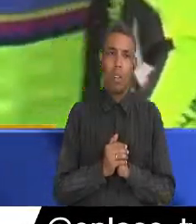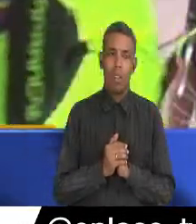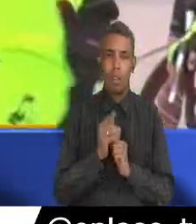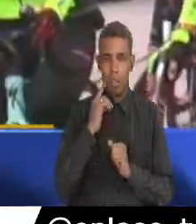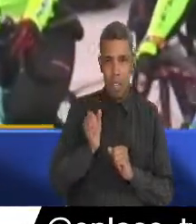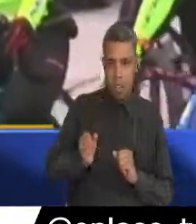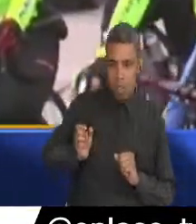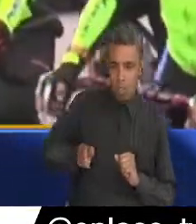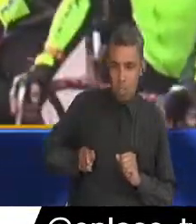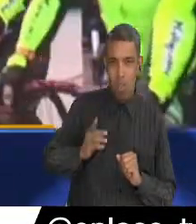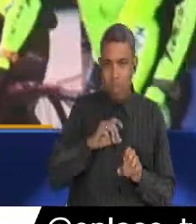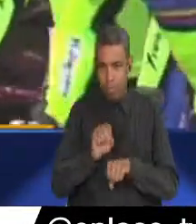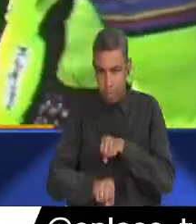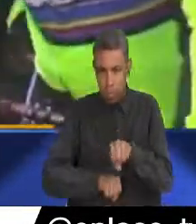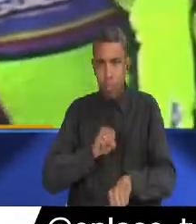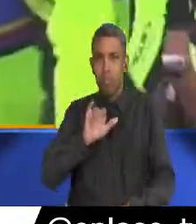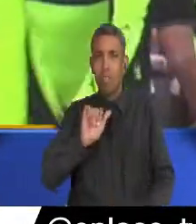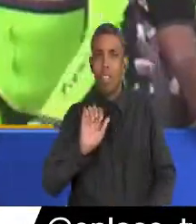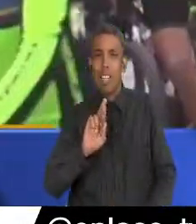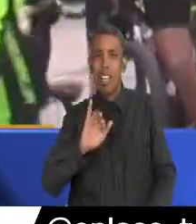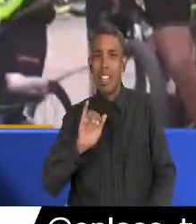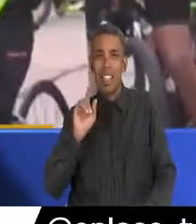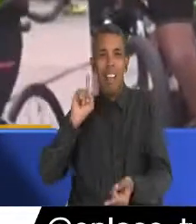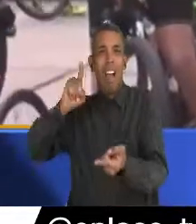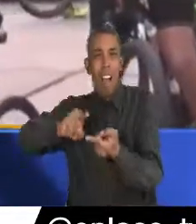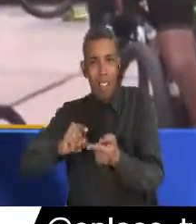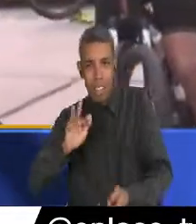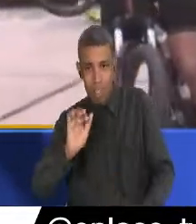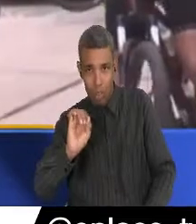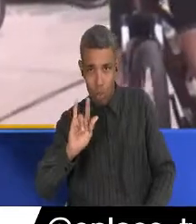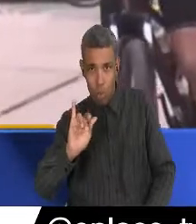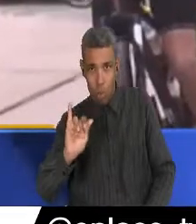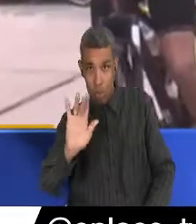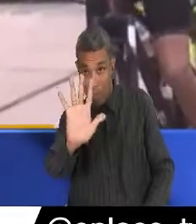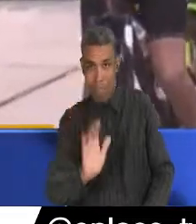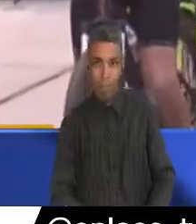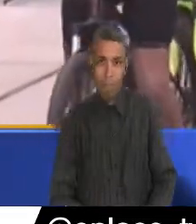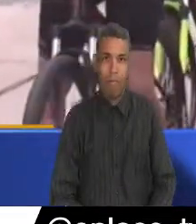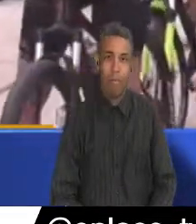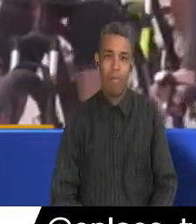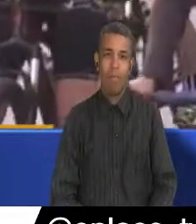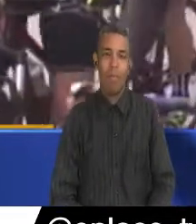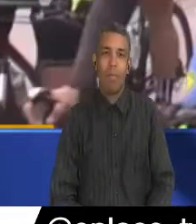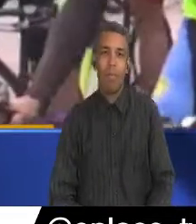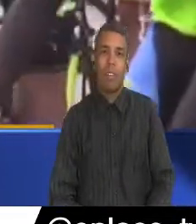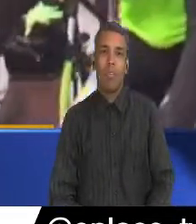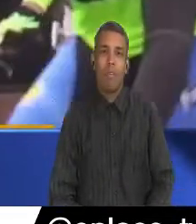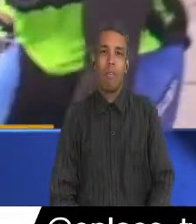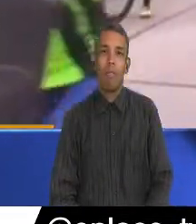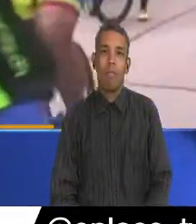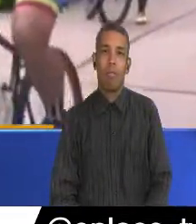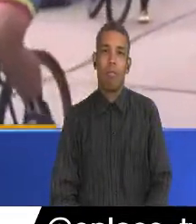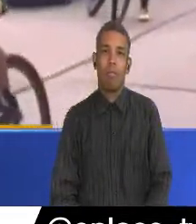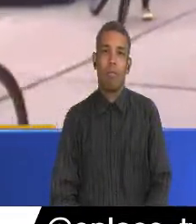Ciclismo Yariguíes hasta Tolú. Eso será en unos minutos. No se despegue de Enlace Noticias. Ya regresamos.